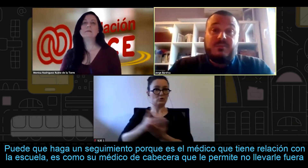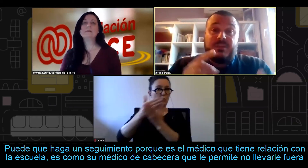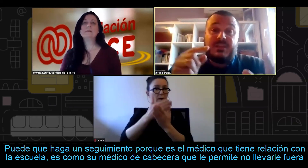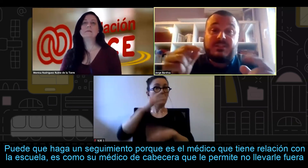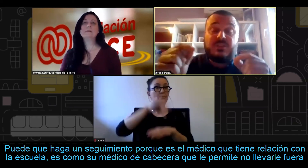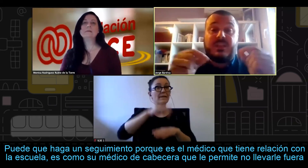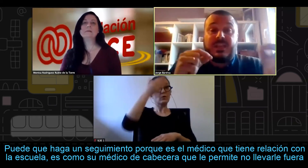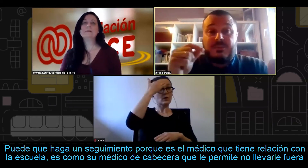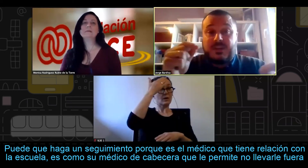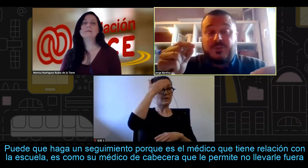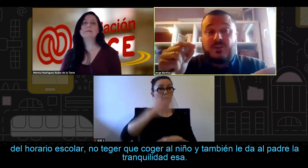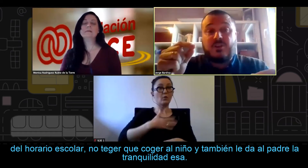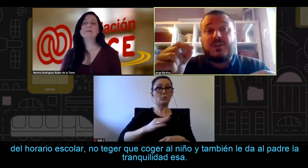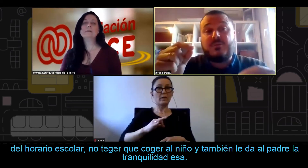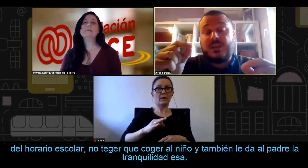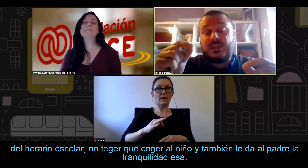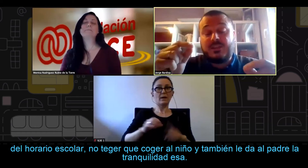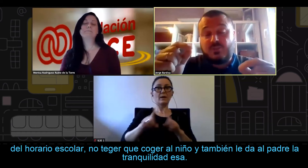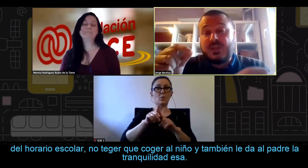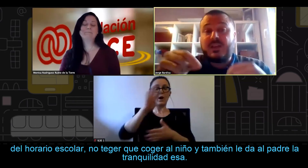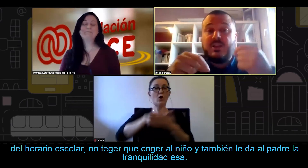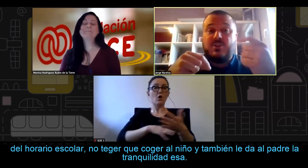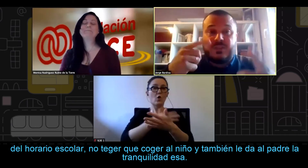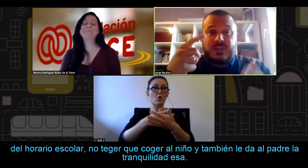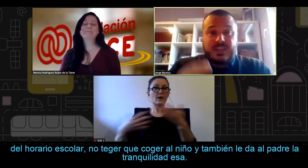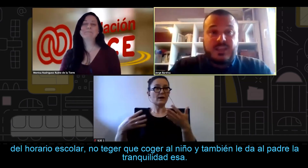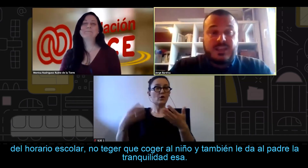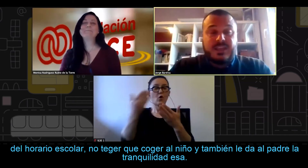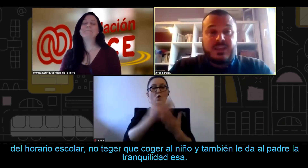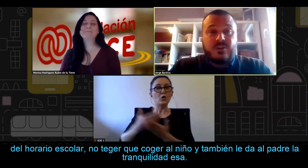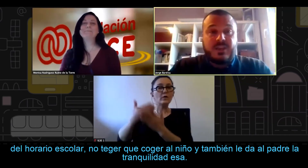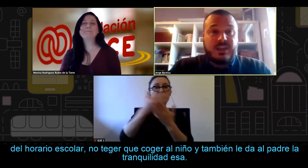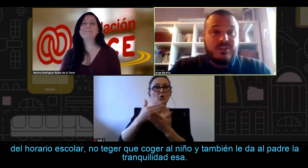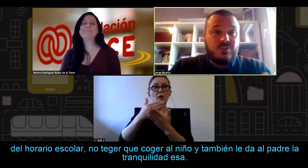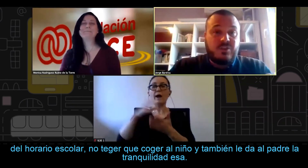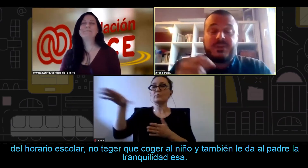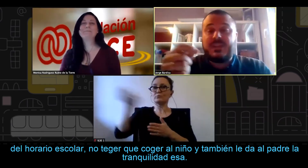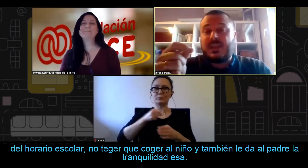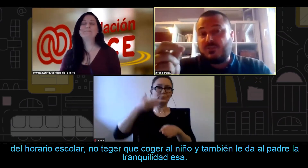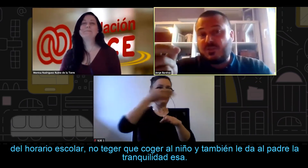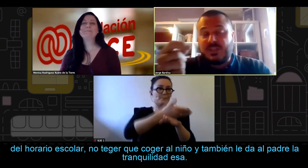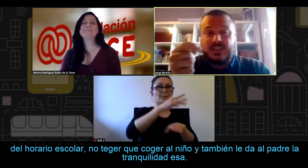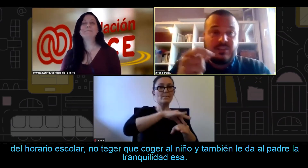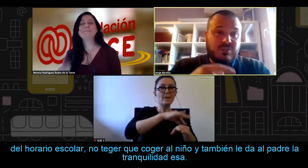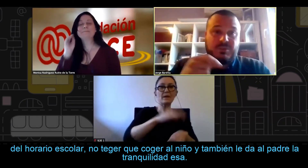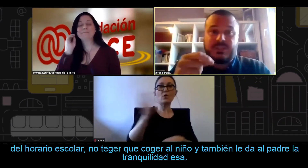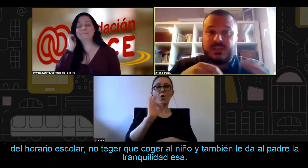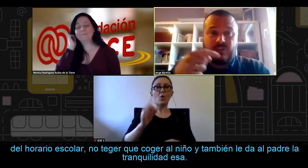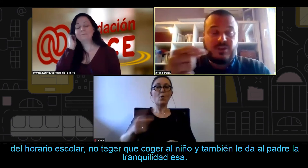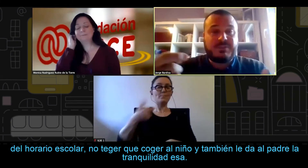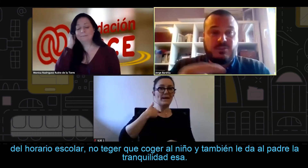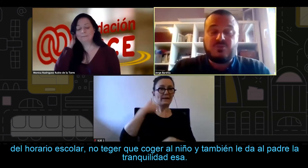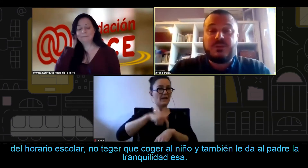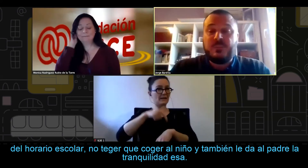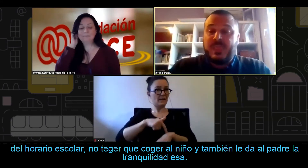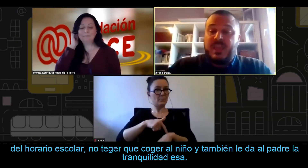le permite es no tener que llevarle fuera del horario escolar, no tener que coger al niño y perder las 2 horas de ida, 2 horas de vuelta entre que le coges,